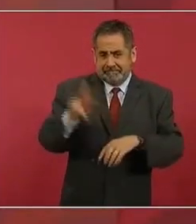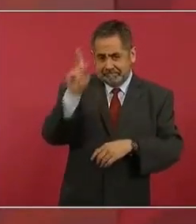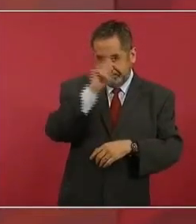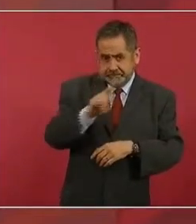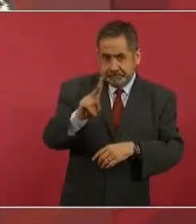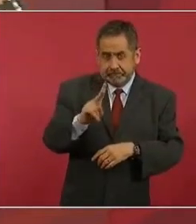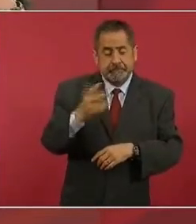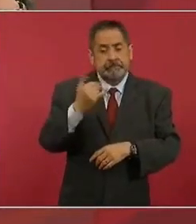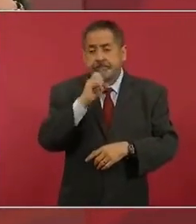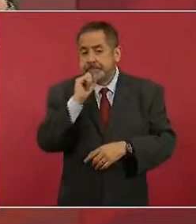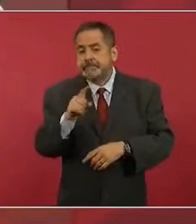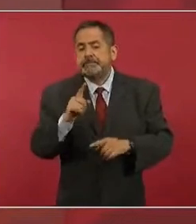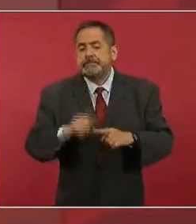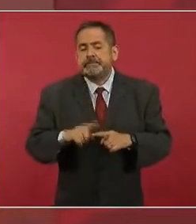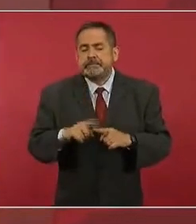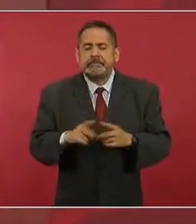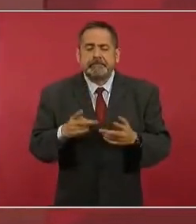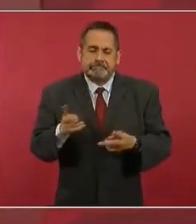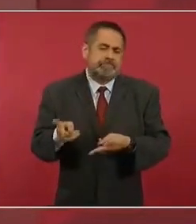sino